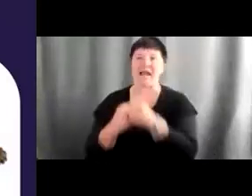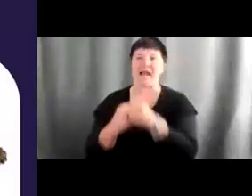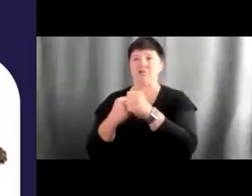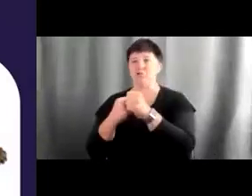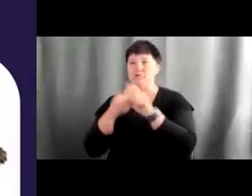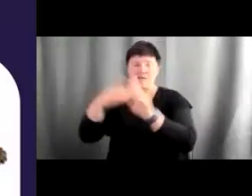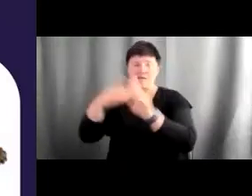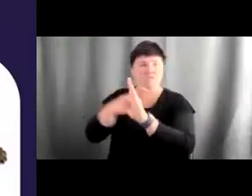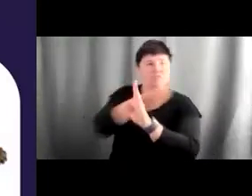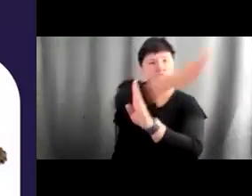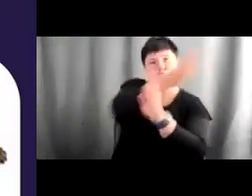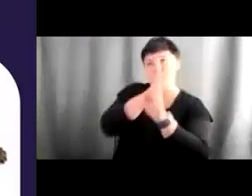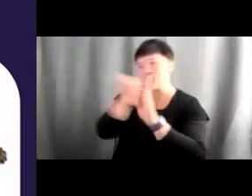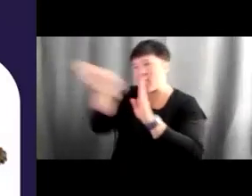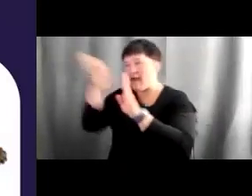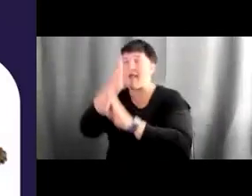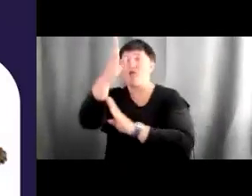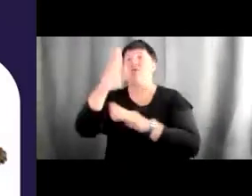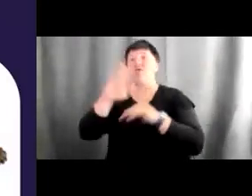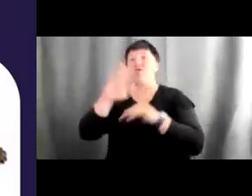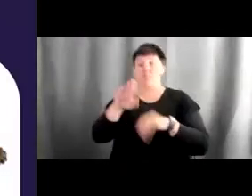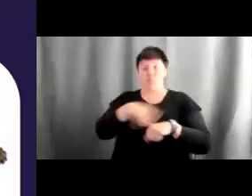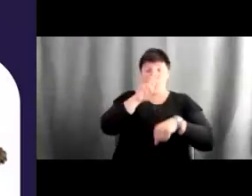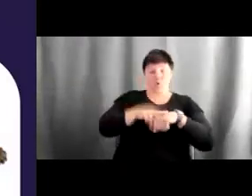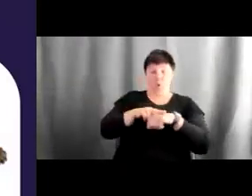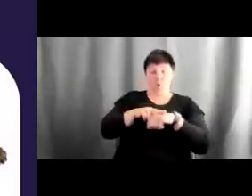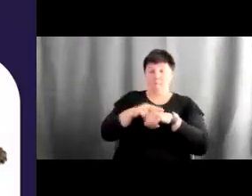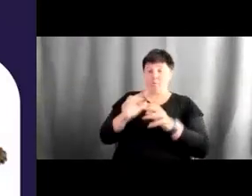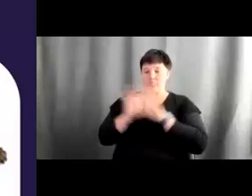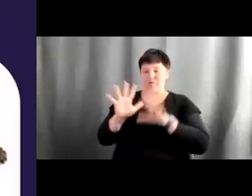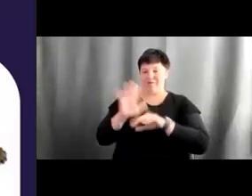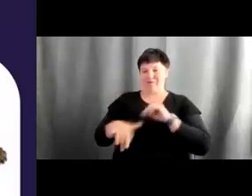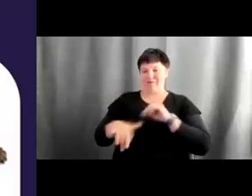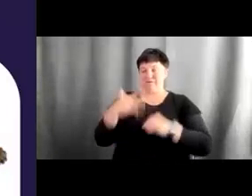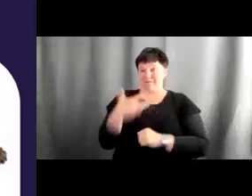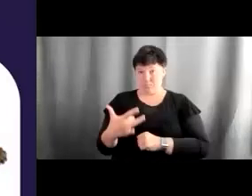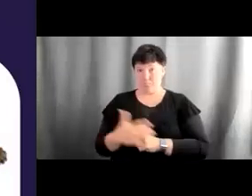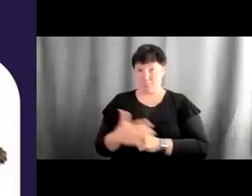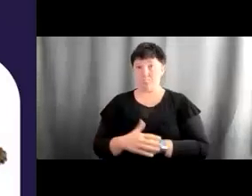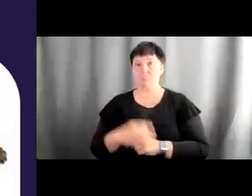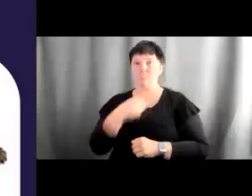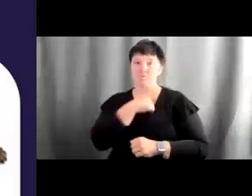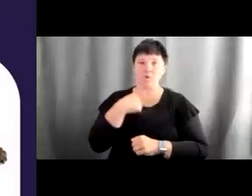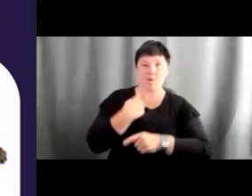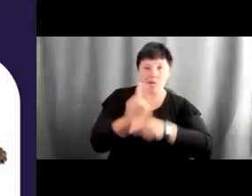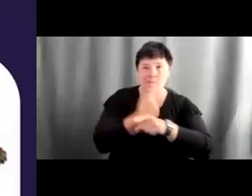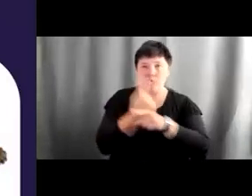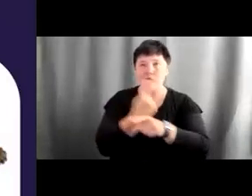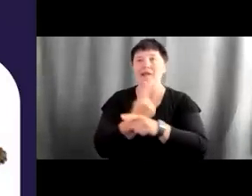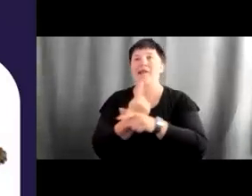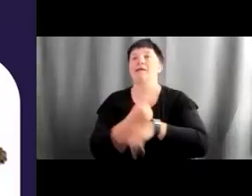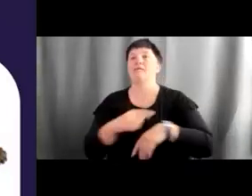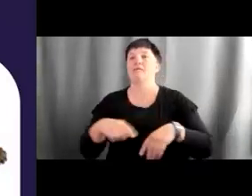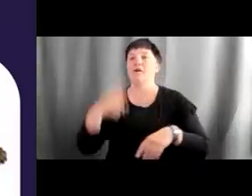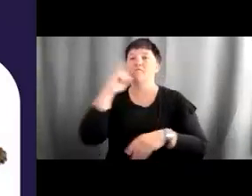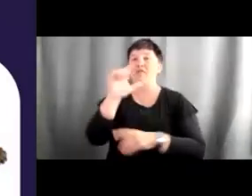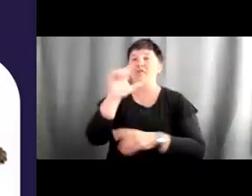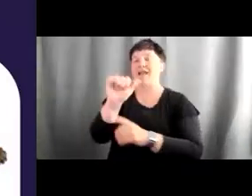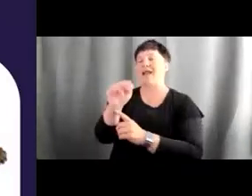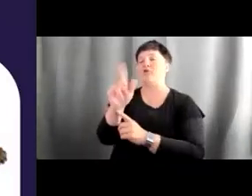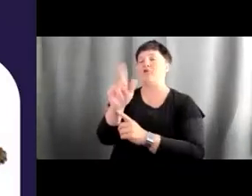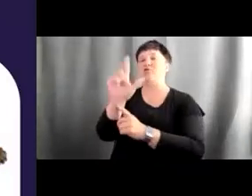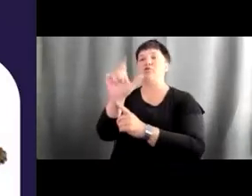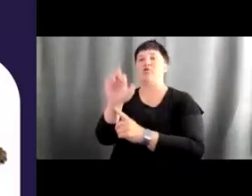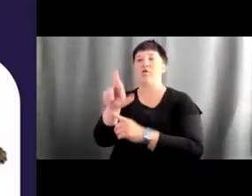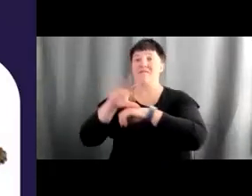la luminosidad normal o la luminosidad habitual. Y estamos corrigiendo un montón de cosas, entre ellas los efectos angulares en el instrumento,